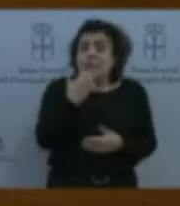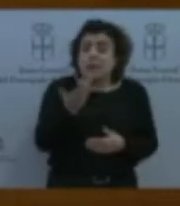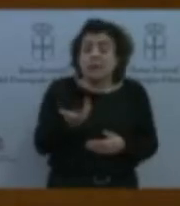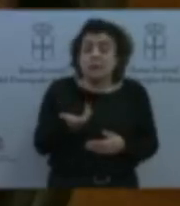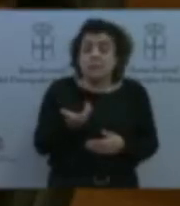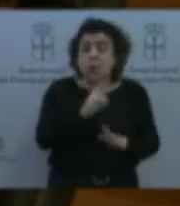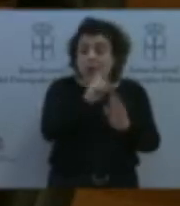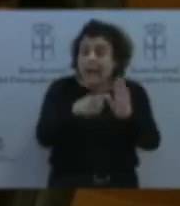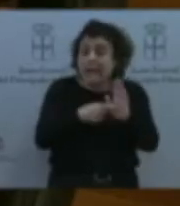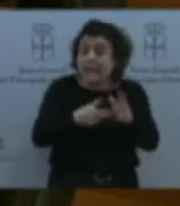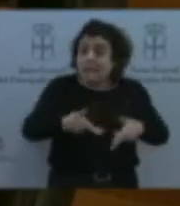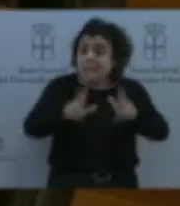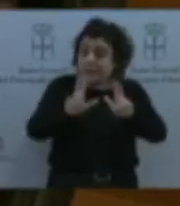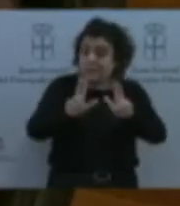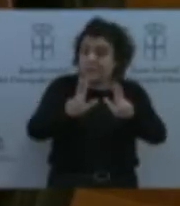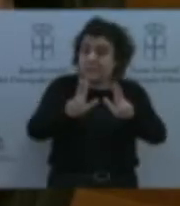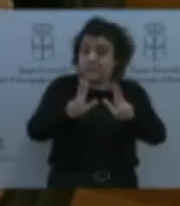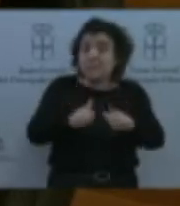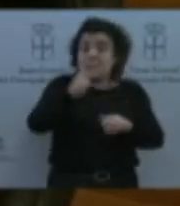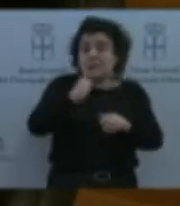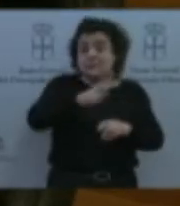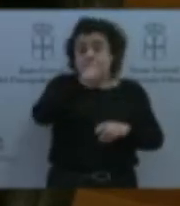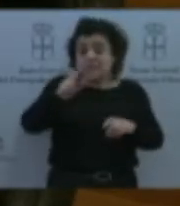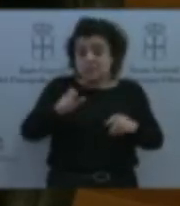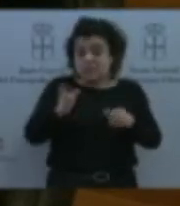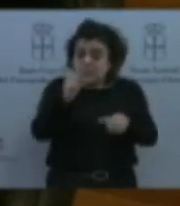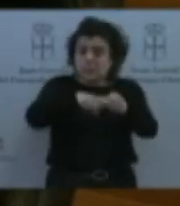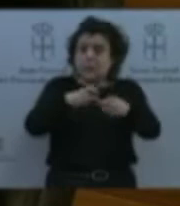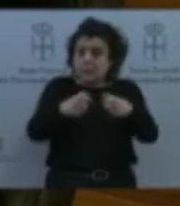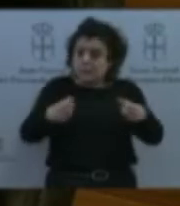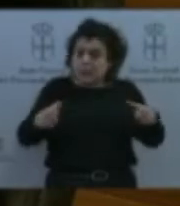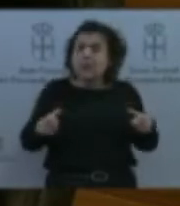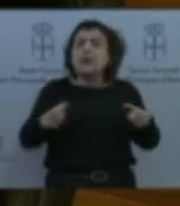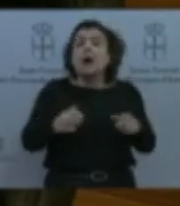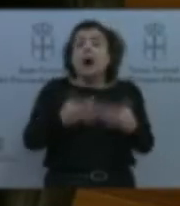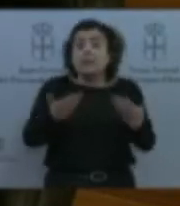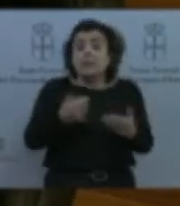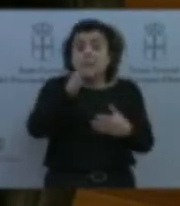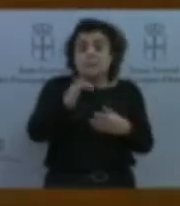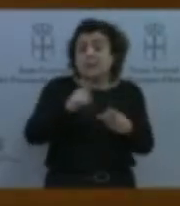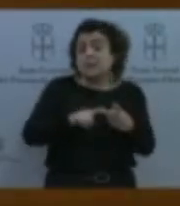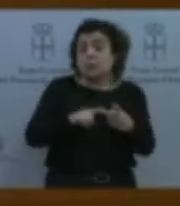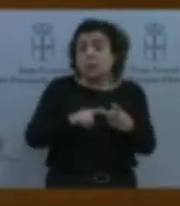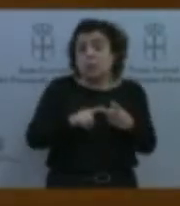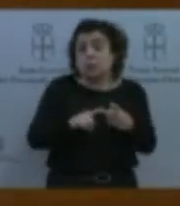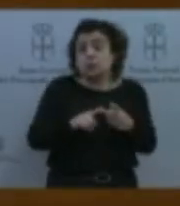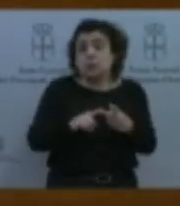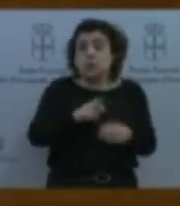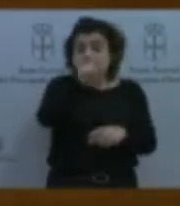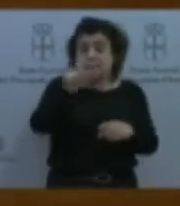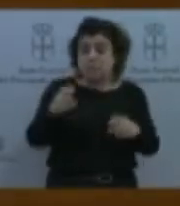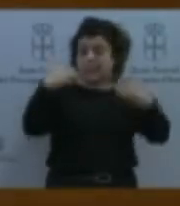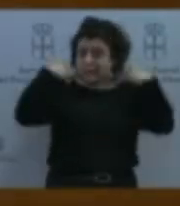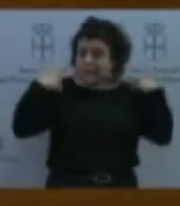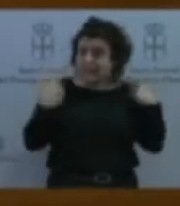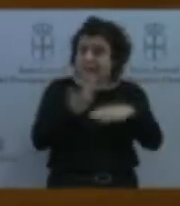formen parte, permitiría al mismo tiempo reducir el peso excesivo de los miembros de representación, que lo tienen y mucho, permitiría también abrir el ámbito